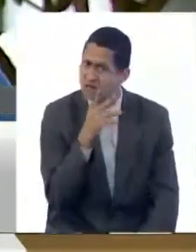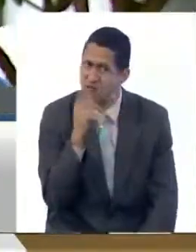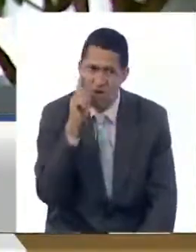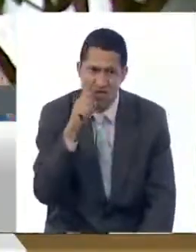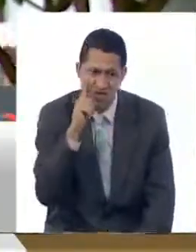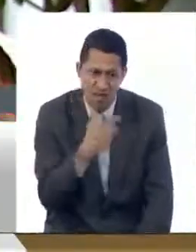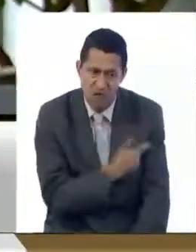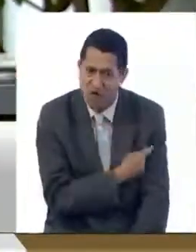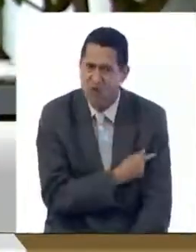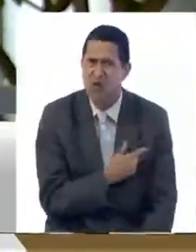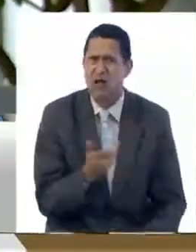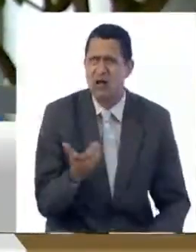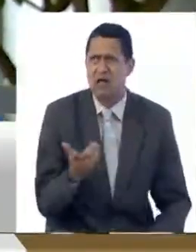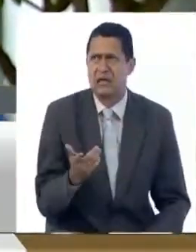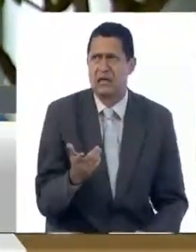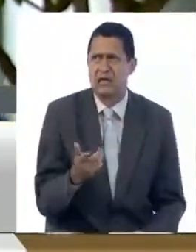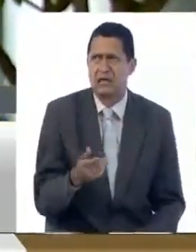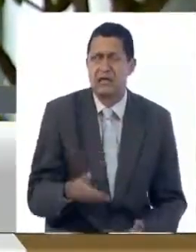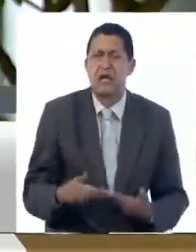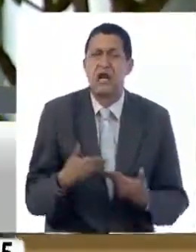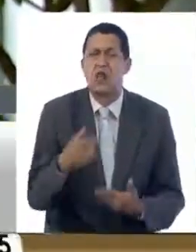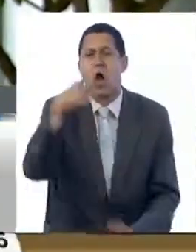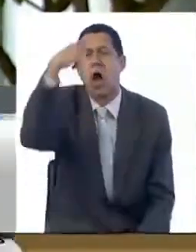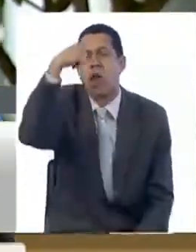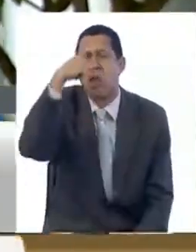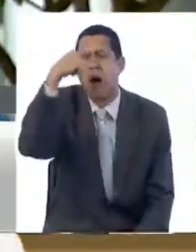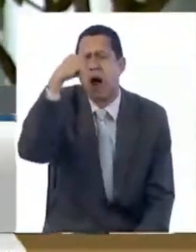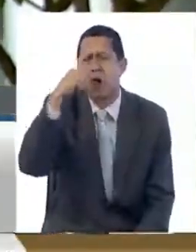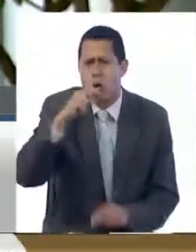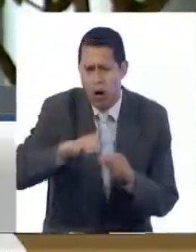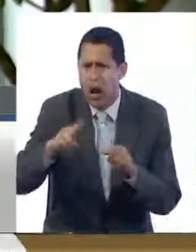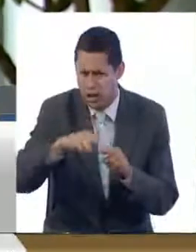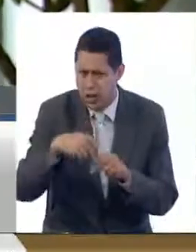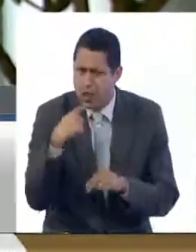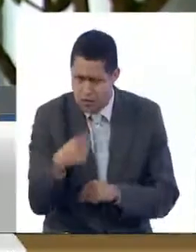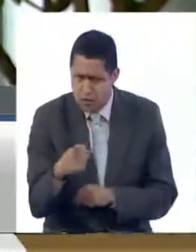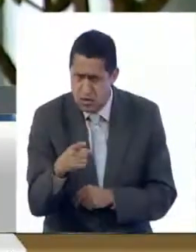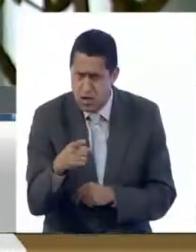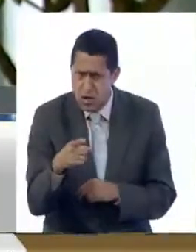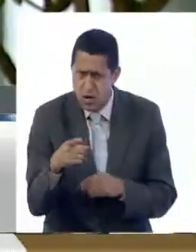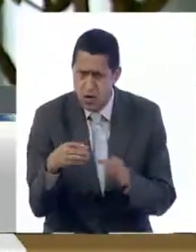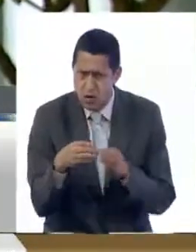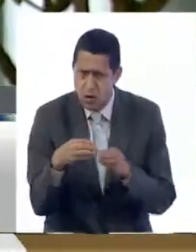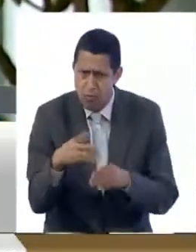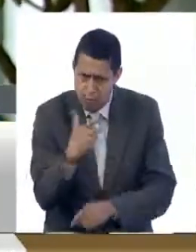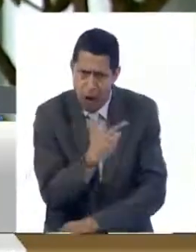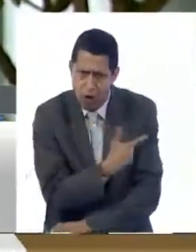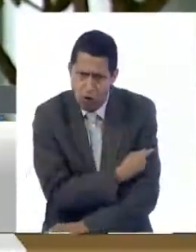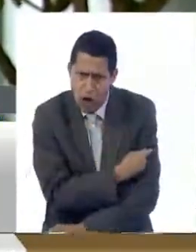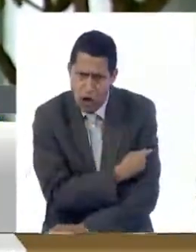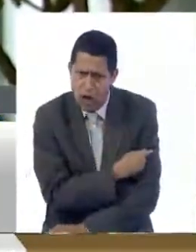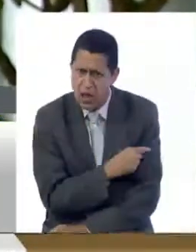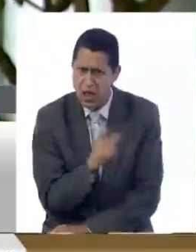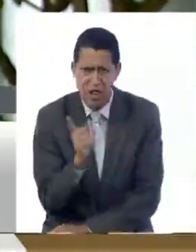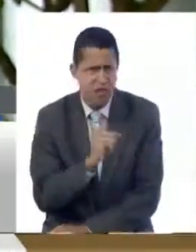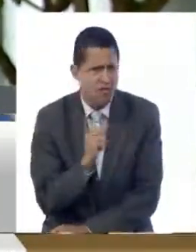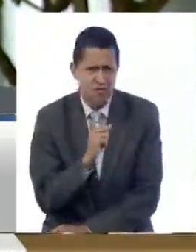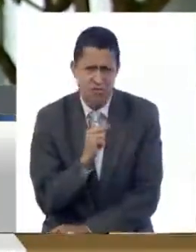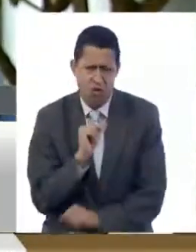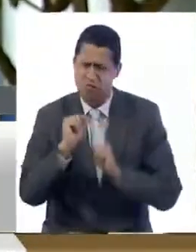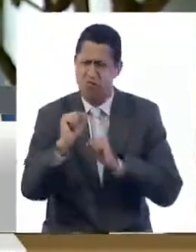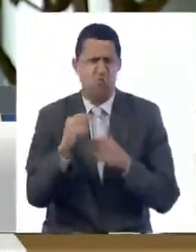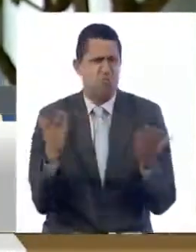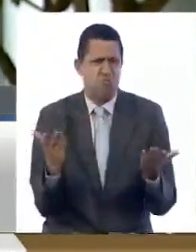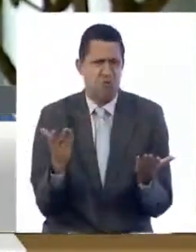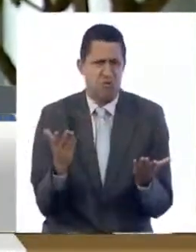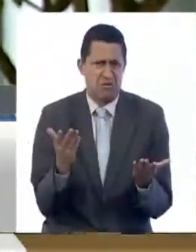vacunación? Es un caso donde se le suministró vacuna a una de las niñas que reporta la OPS, fue vacunada, pero la vacuna no desarrolló inmunidad. ¿Por qué se están